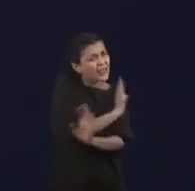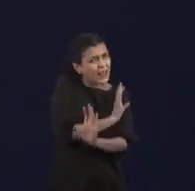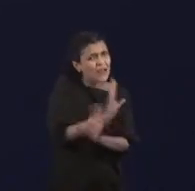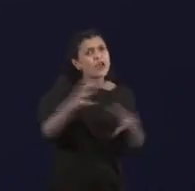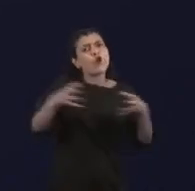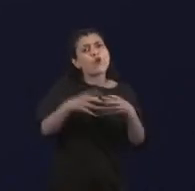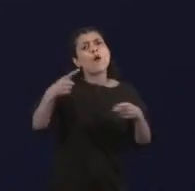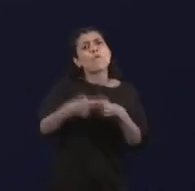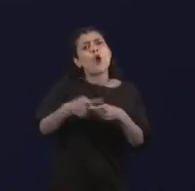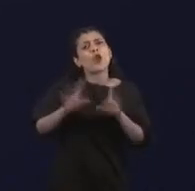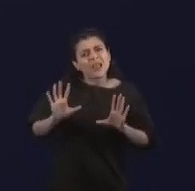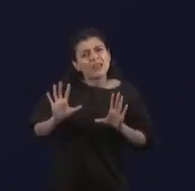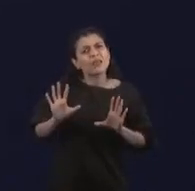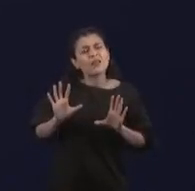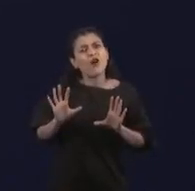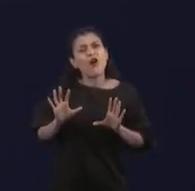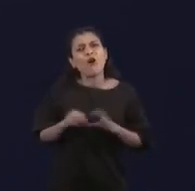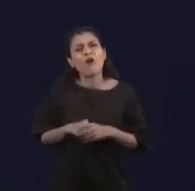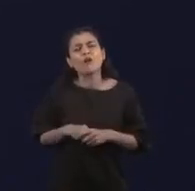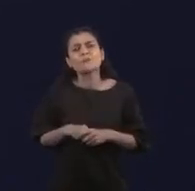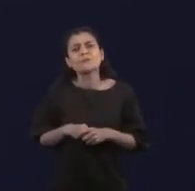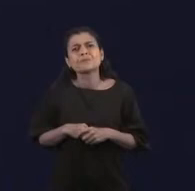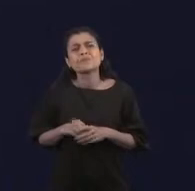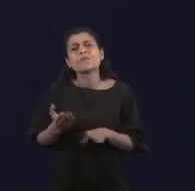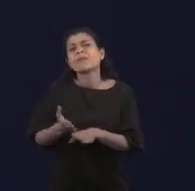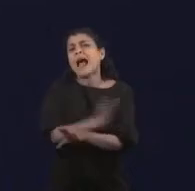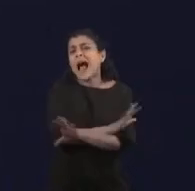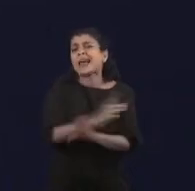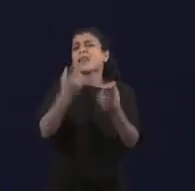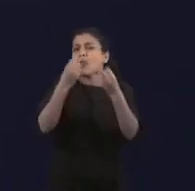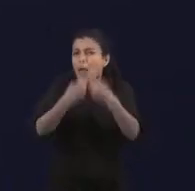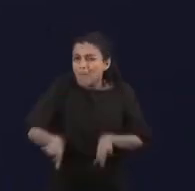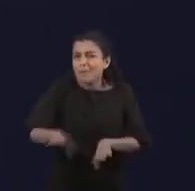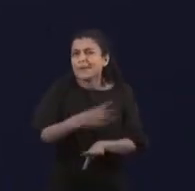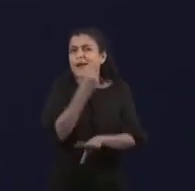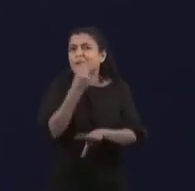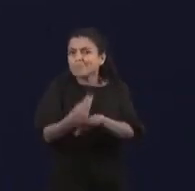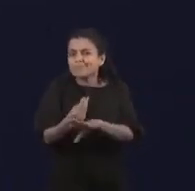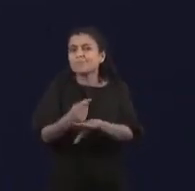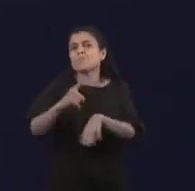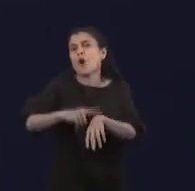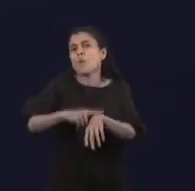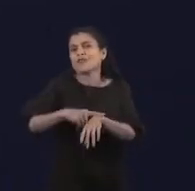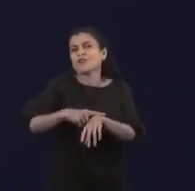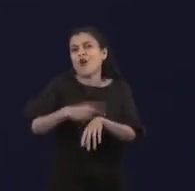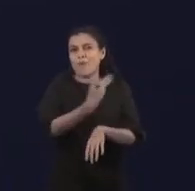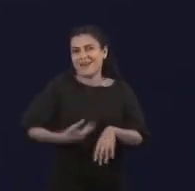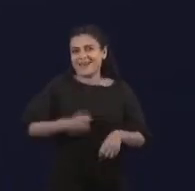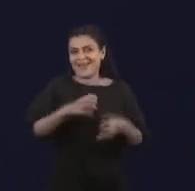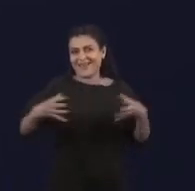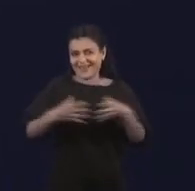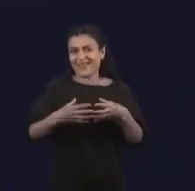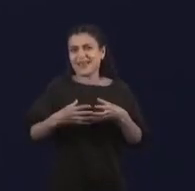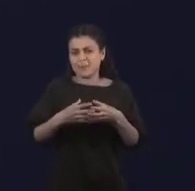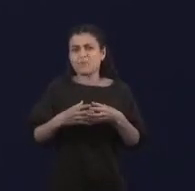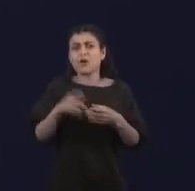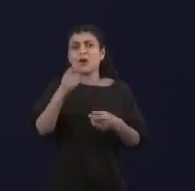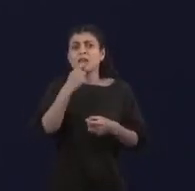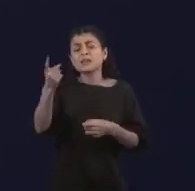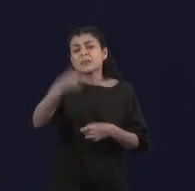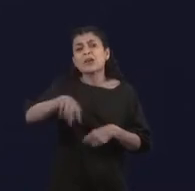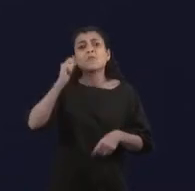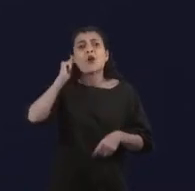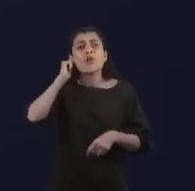de embarcarnos en la aventura de las elecciones. Si los menores pueden tomar decisiones